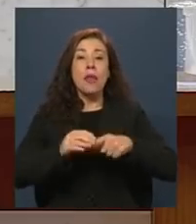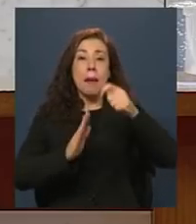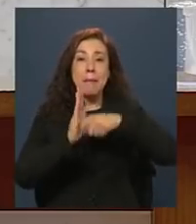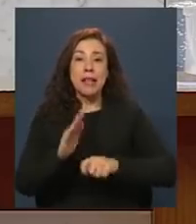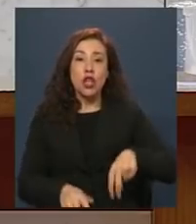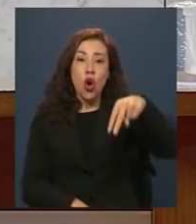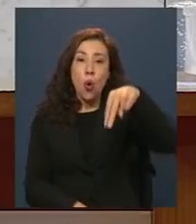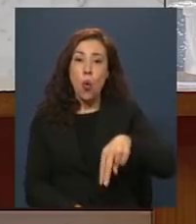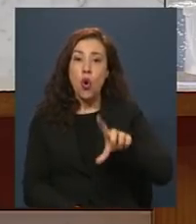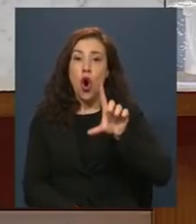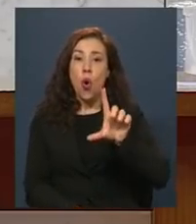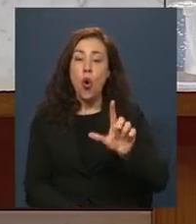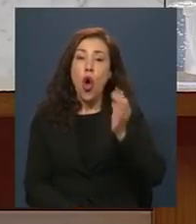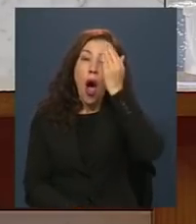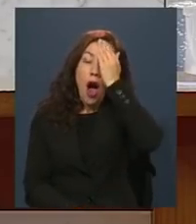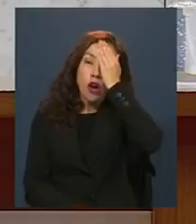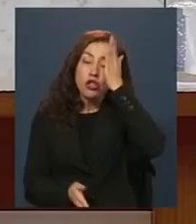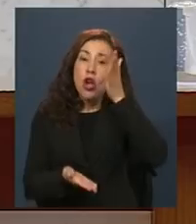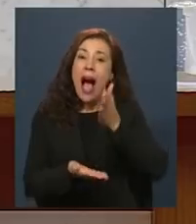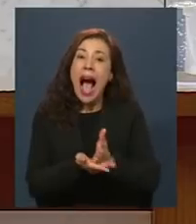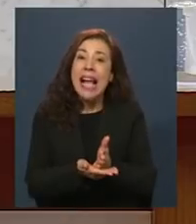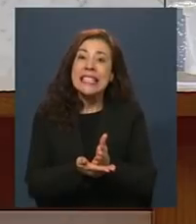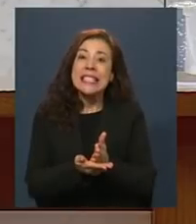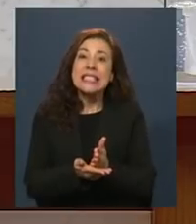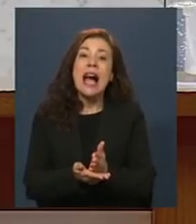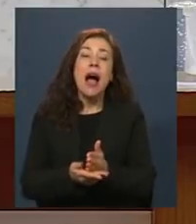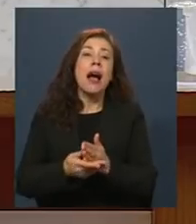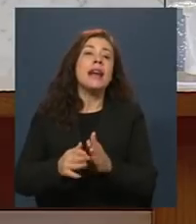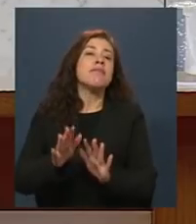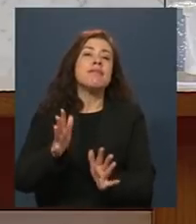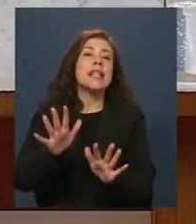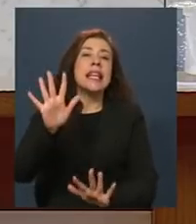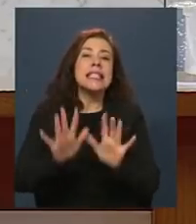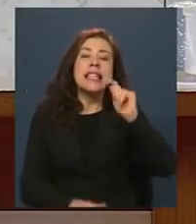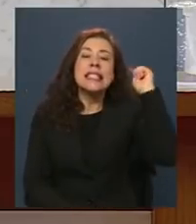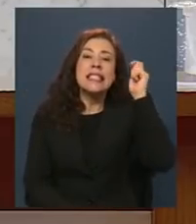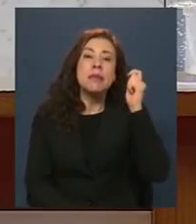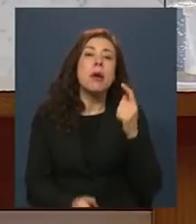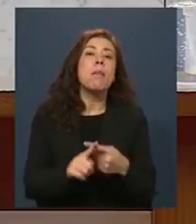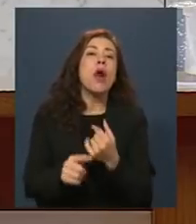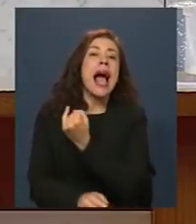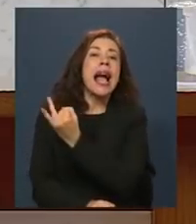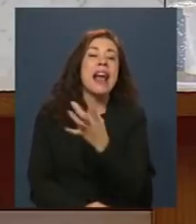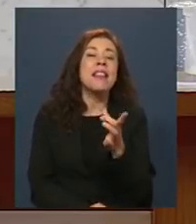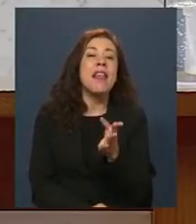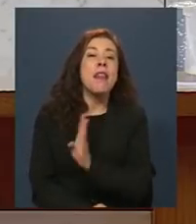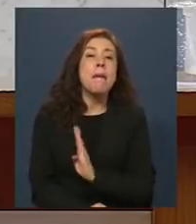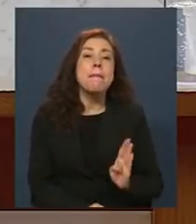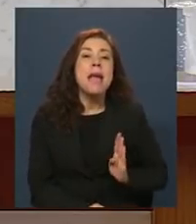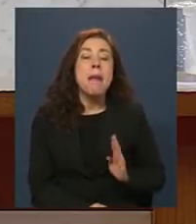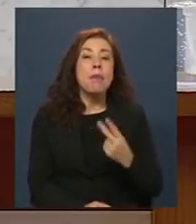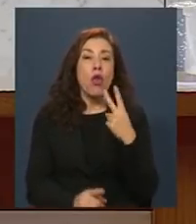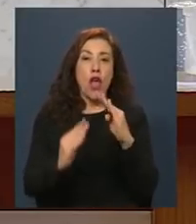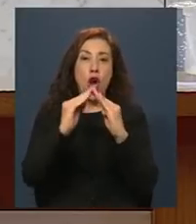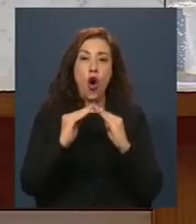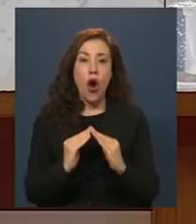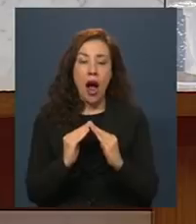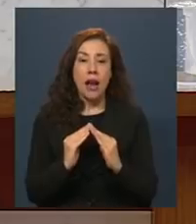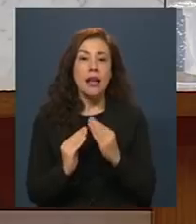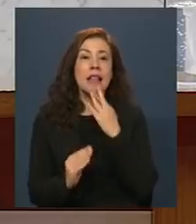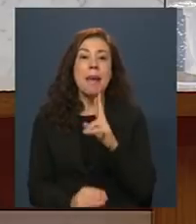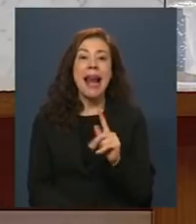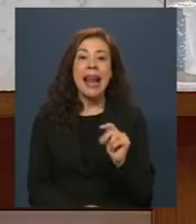de junio, julio, agosto y hasta mediados de septiembre en proporción a la cantidad de integrantes de cada hogar y de renta